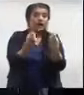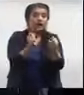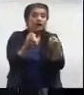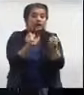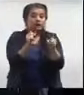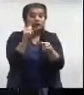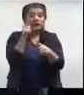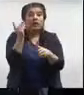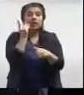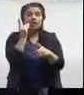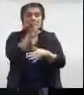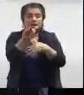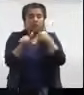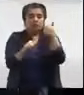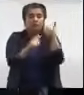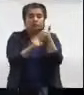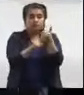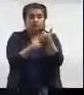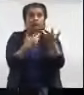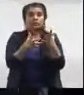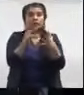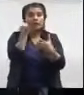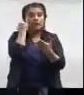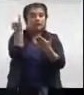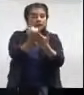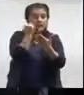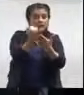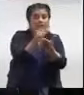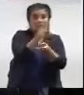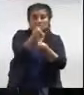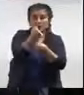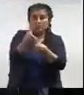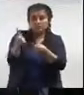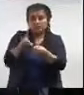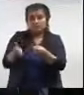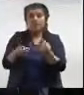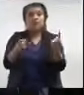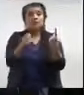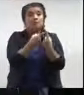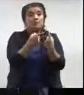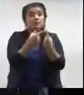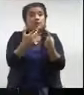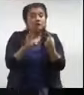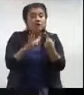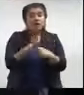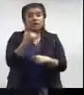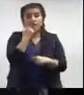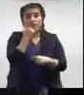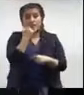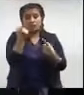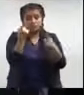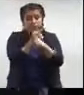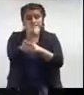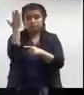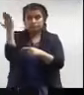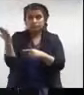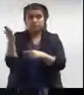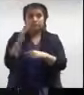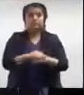las subdirecciones de investigación regional. Primero, o perdón, nos encontramos con